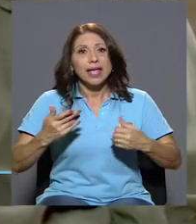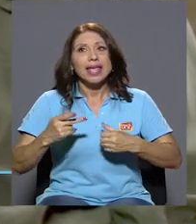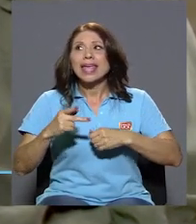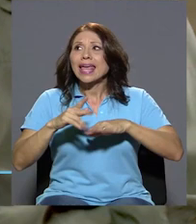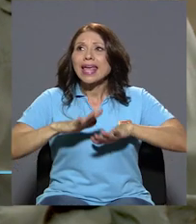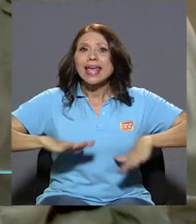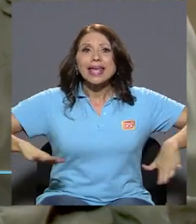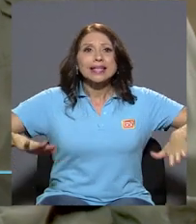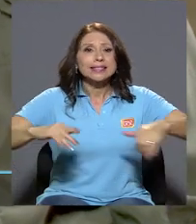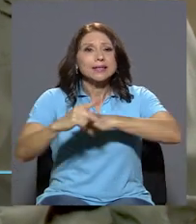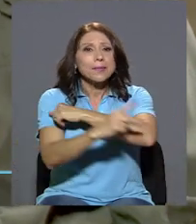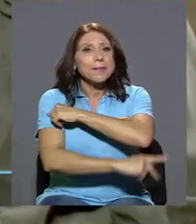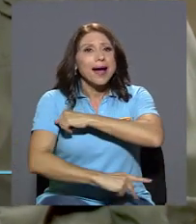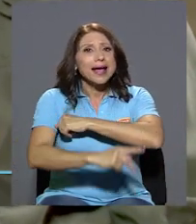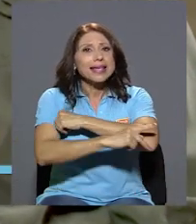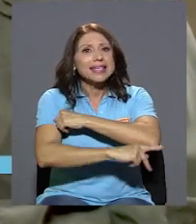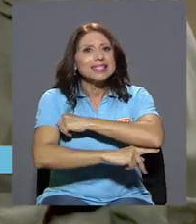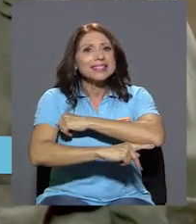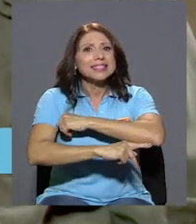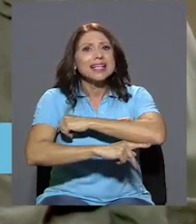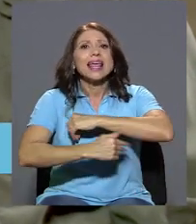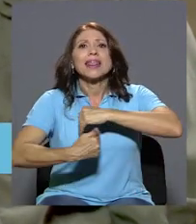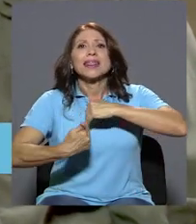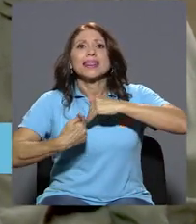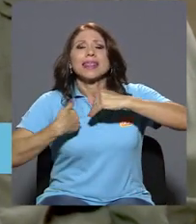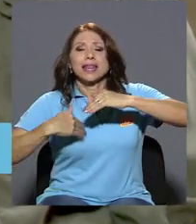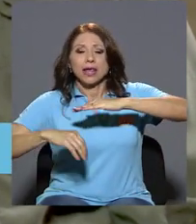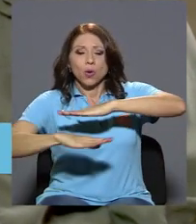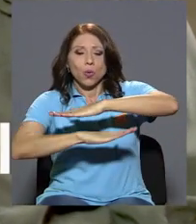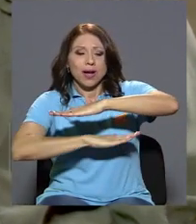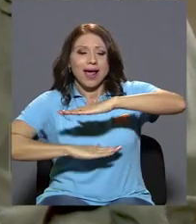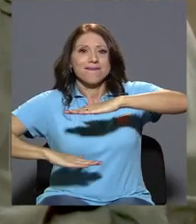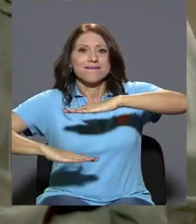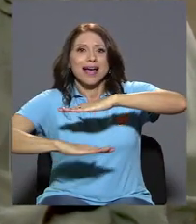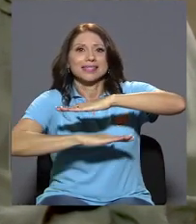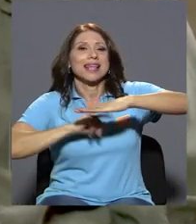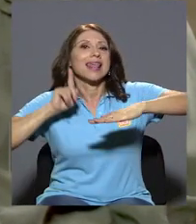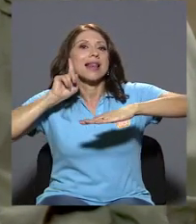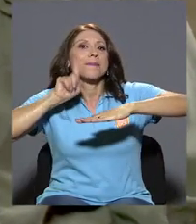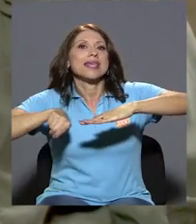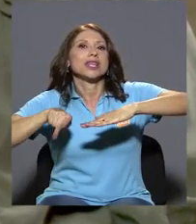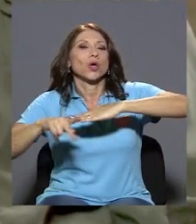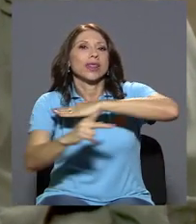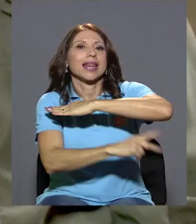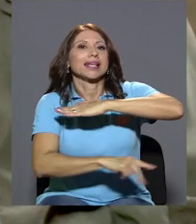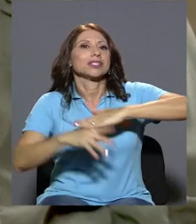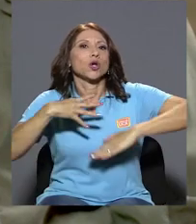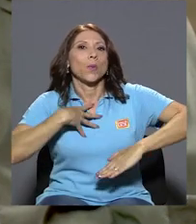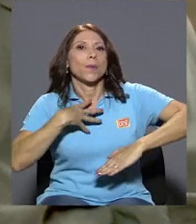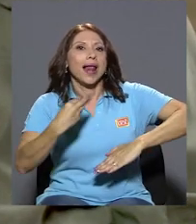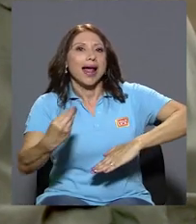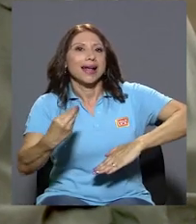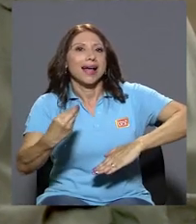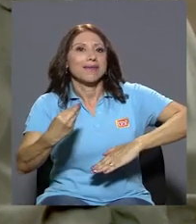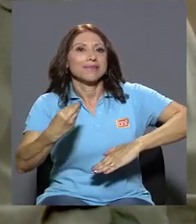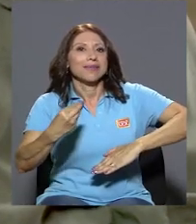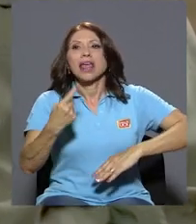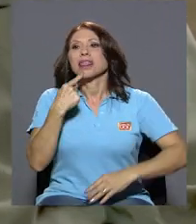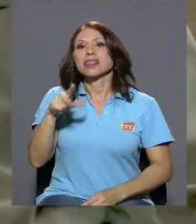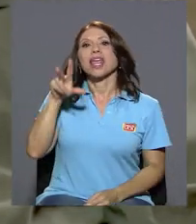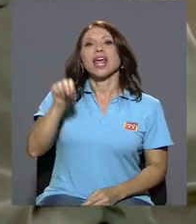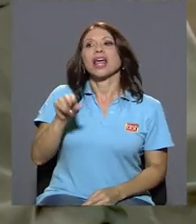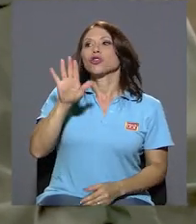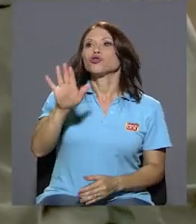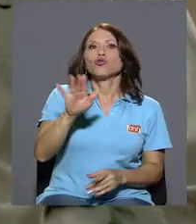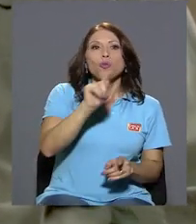que el país fue construido sobre la base del mito de nación blanca negando su